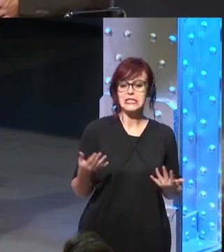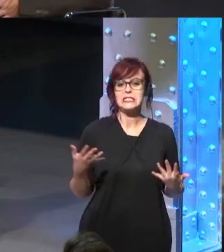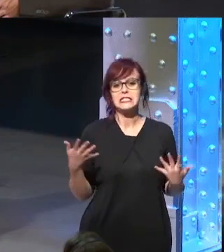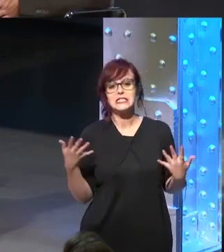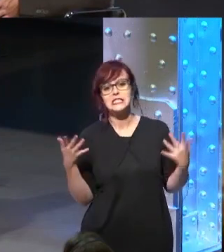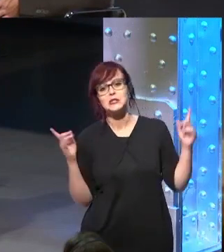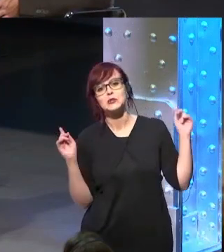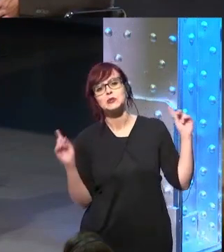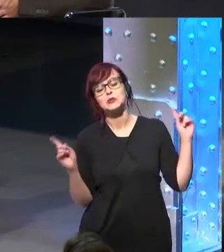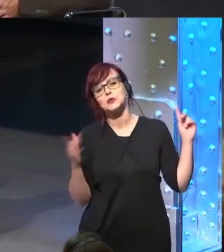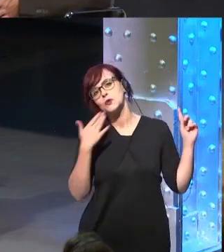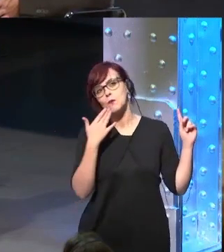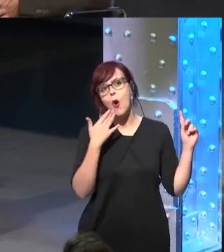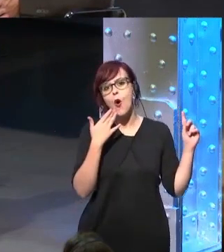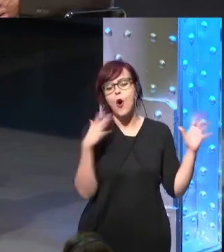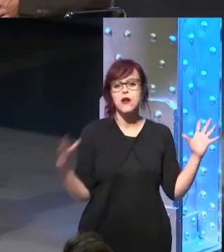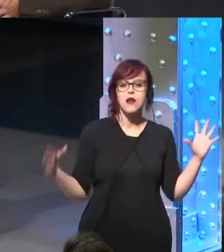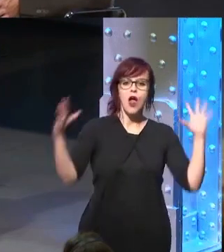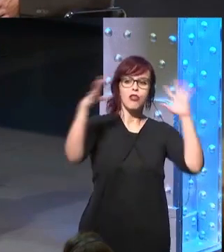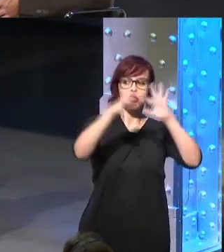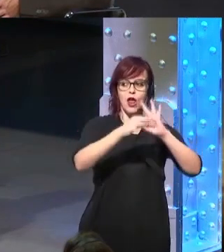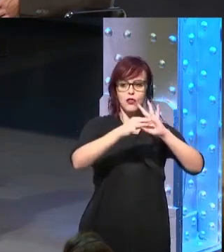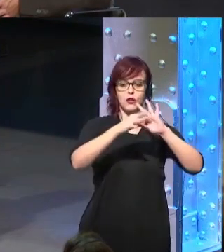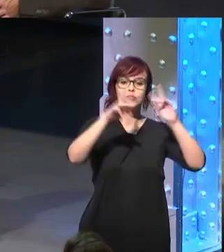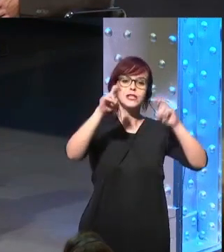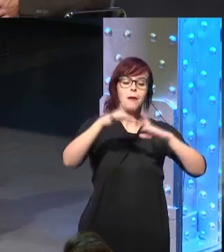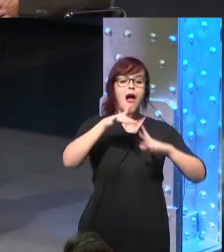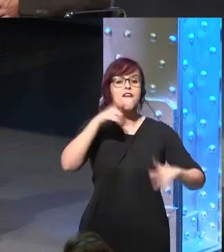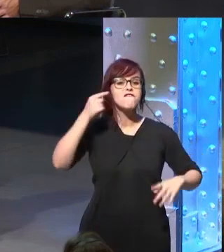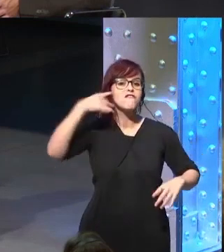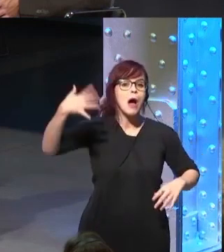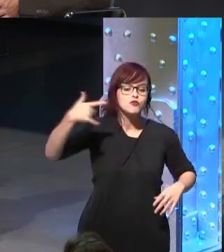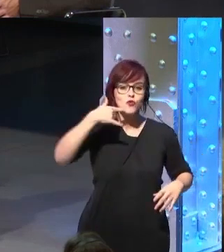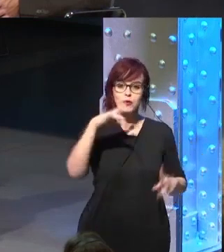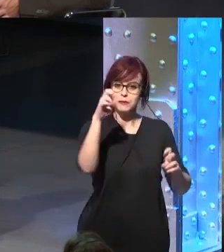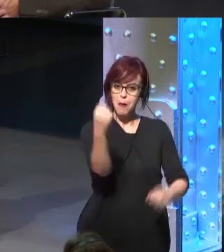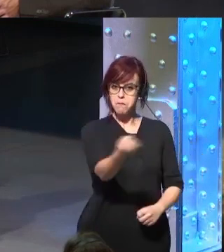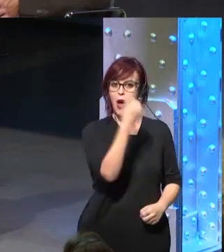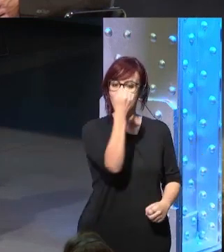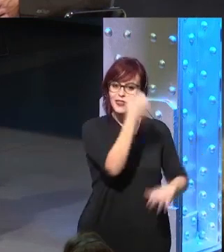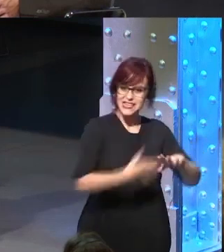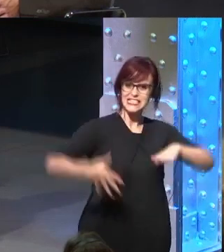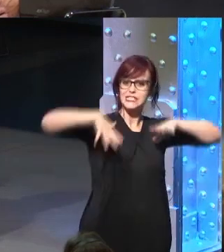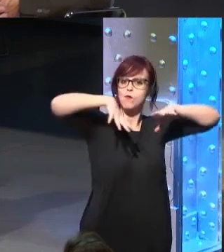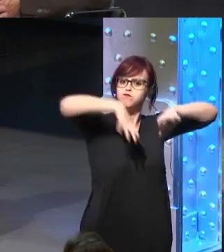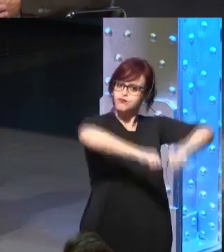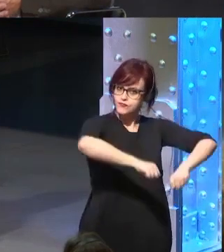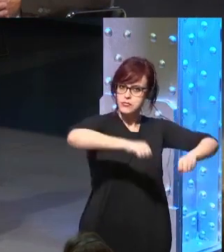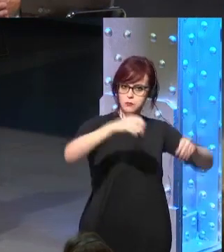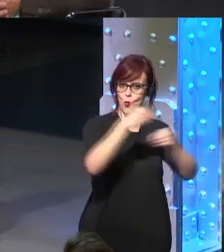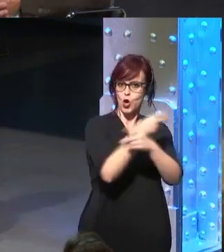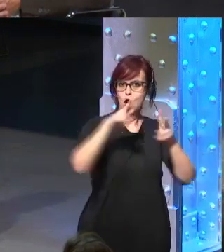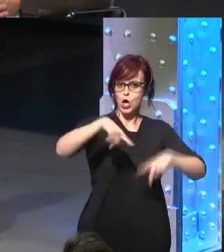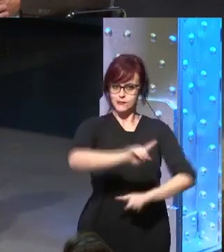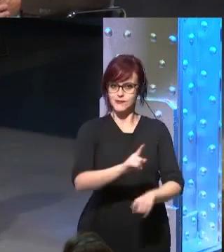No tiene una correlación con esa celebridad, con la posesión de ese poder y con